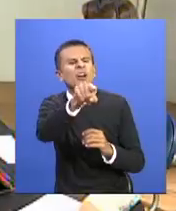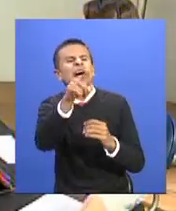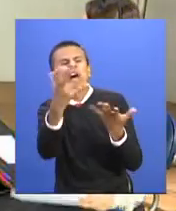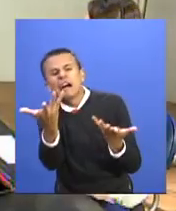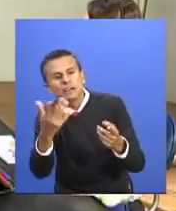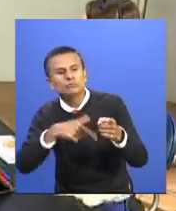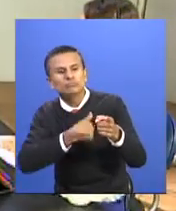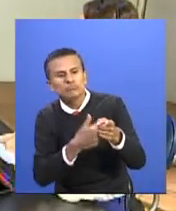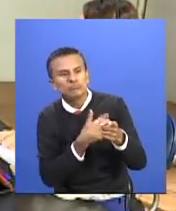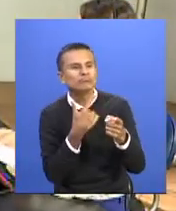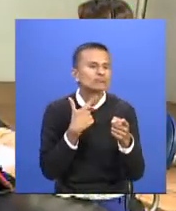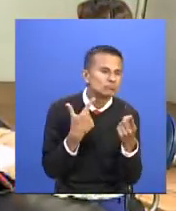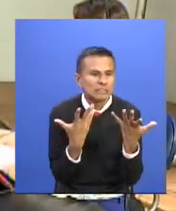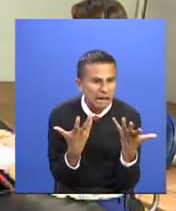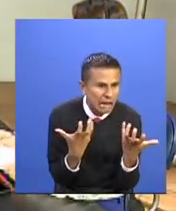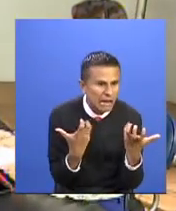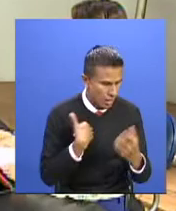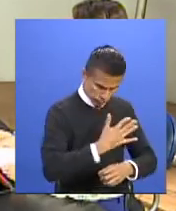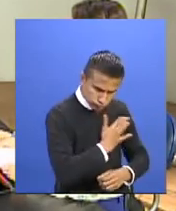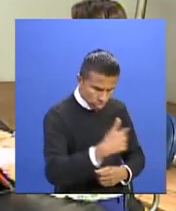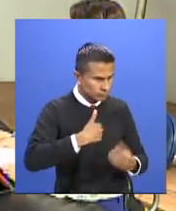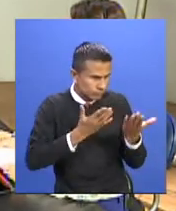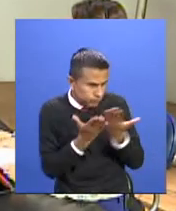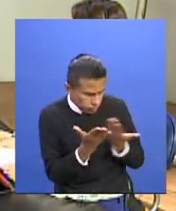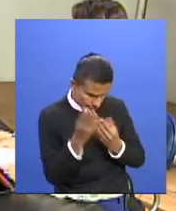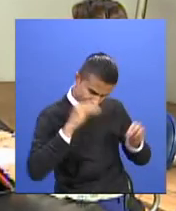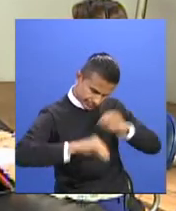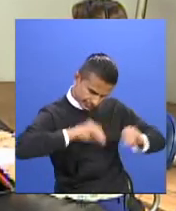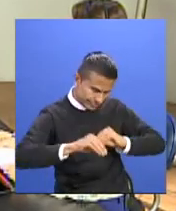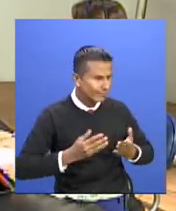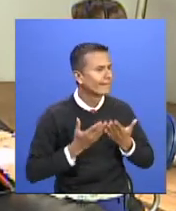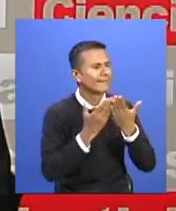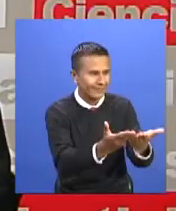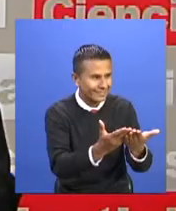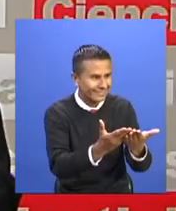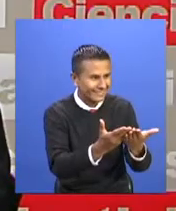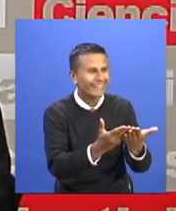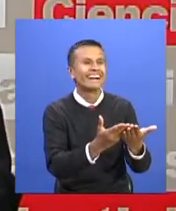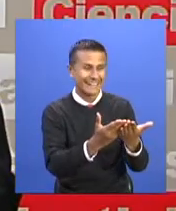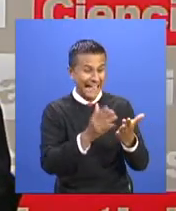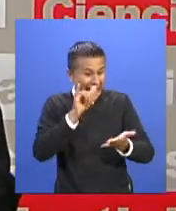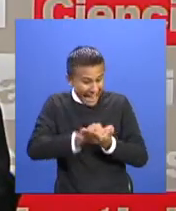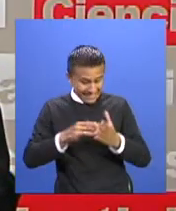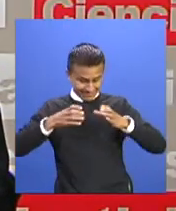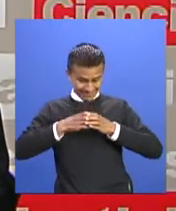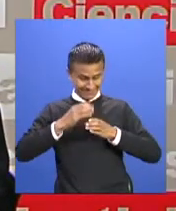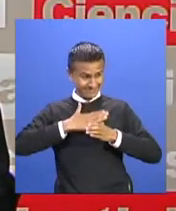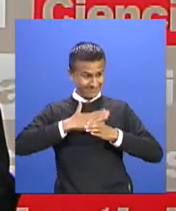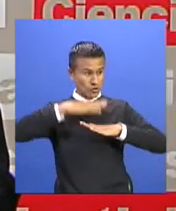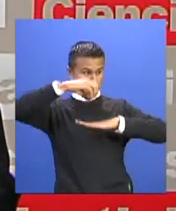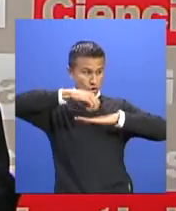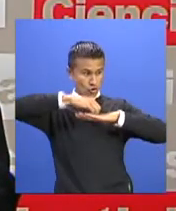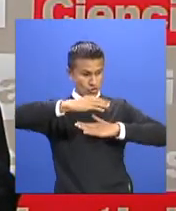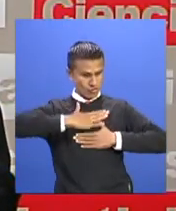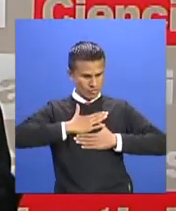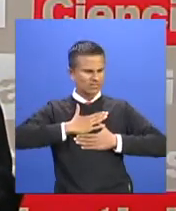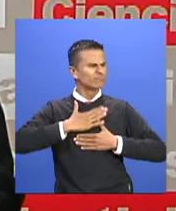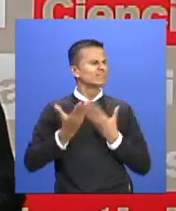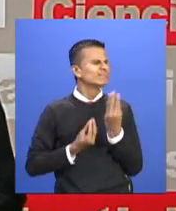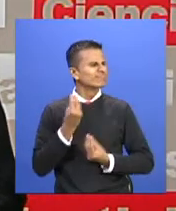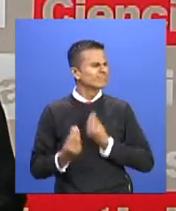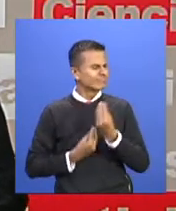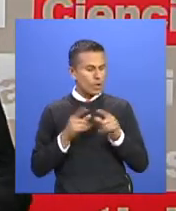quiere? Y yo se lo brindo. Yo le doy su producto o servicio. Entonces, en esa medida, mi organización crea